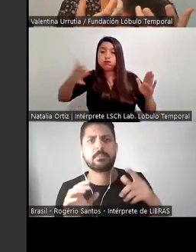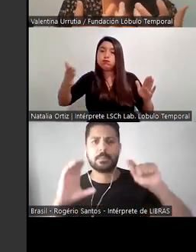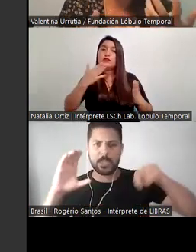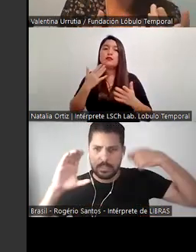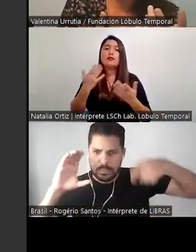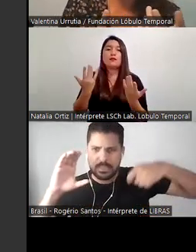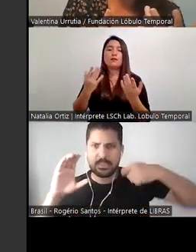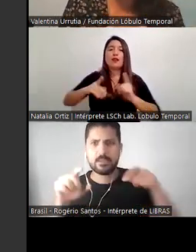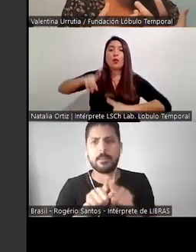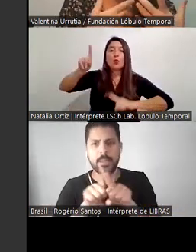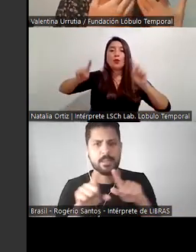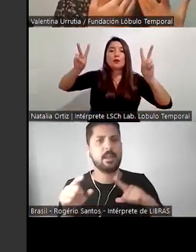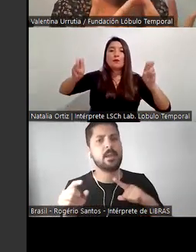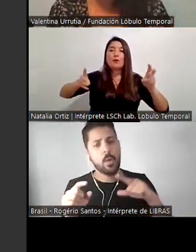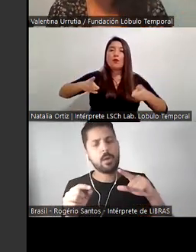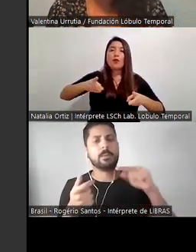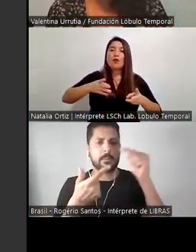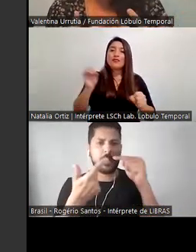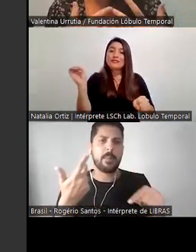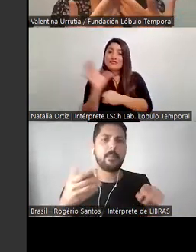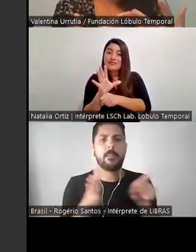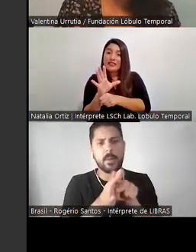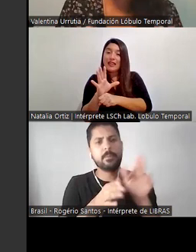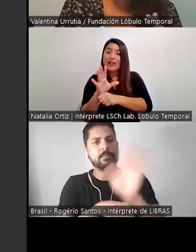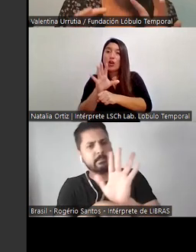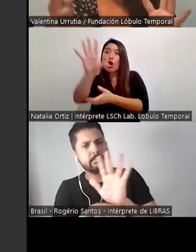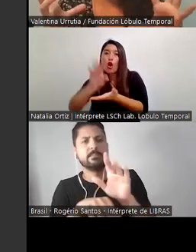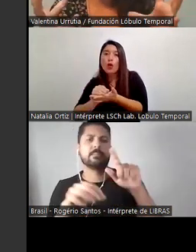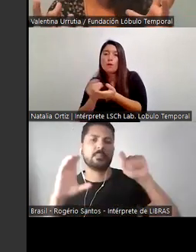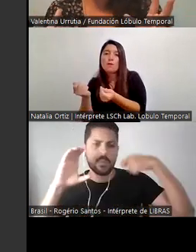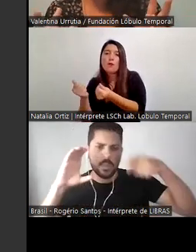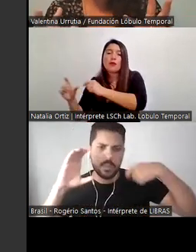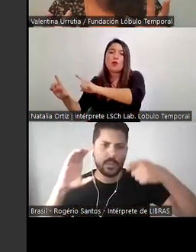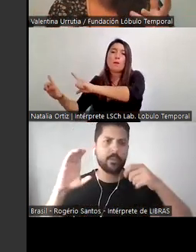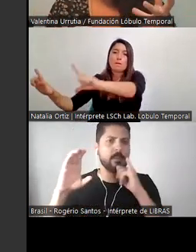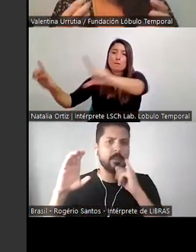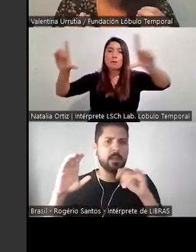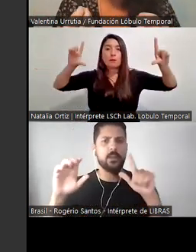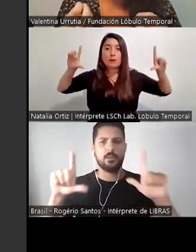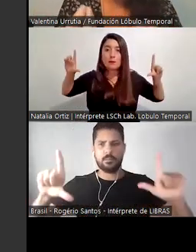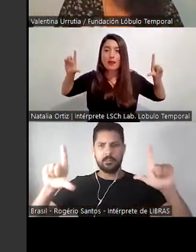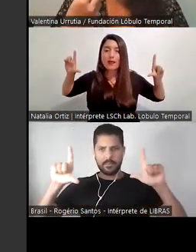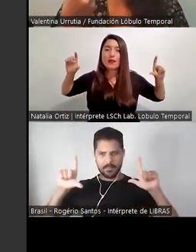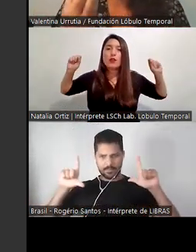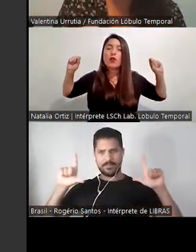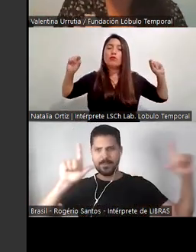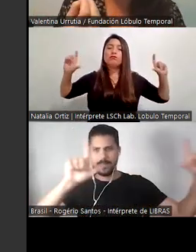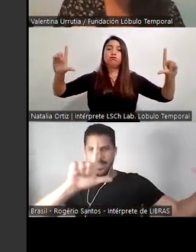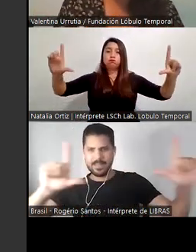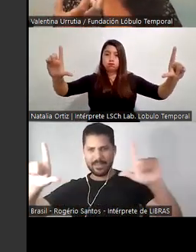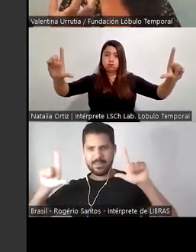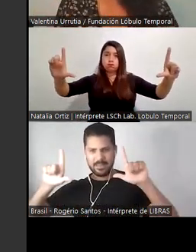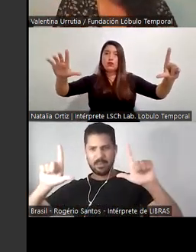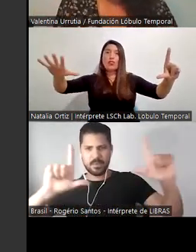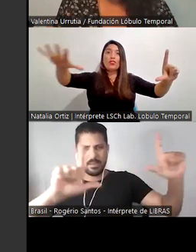elementos cinematográficos, como el primer plano, la visión panorámica, los encuadres. Todo eso es muy característico